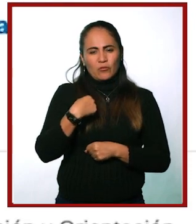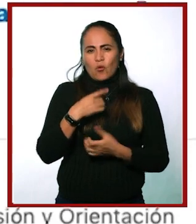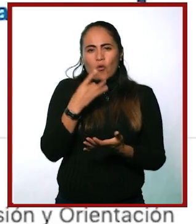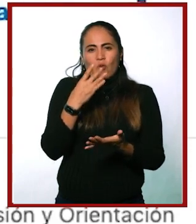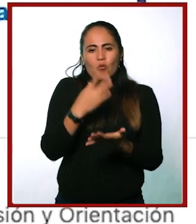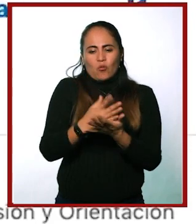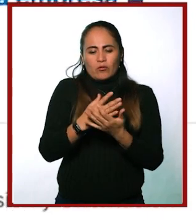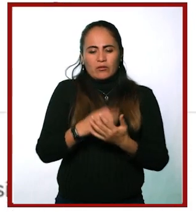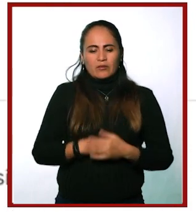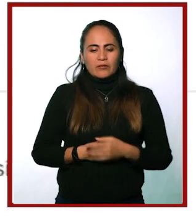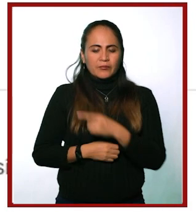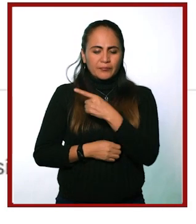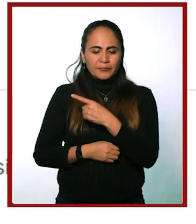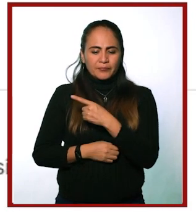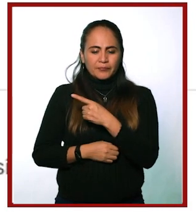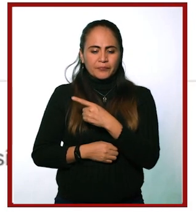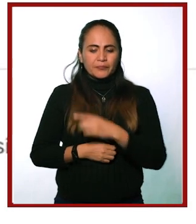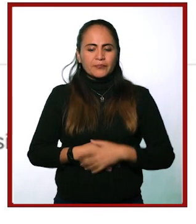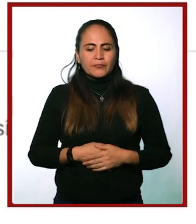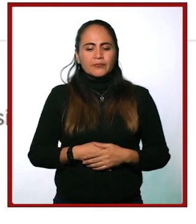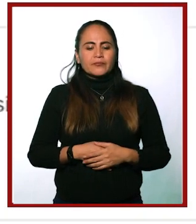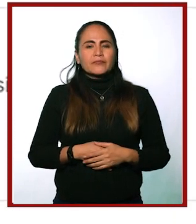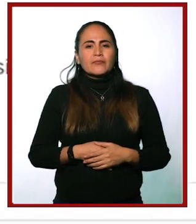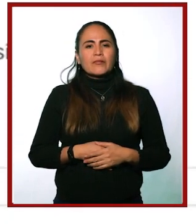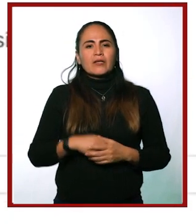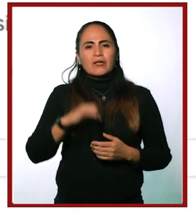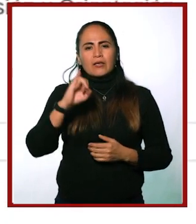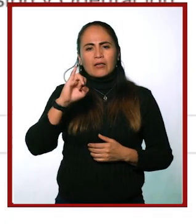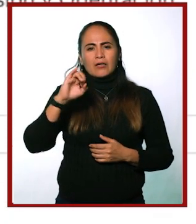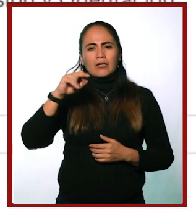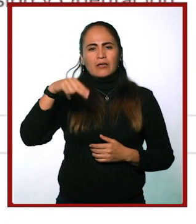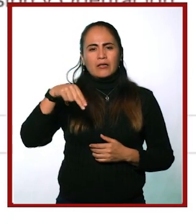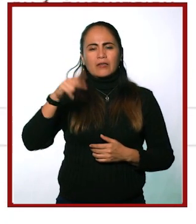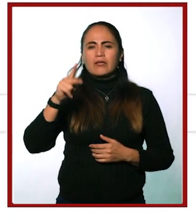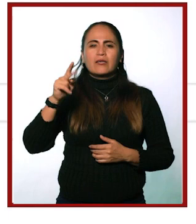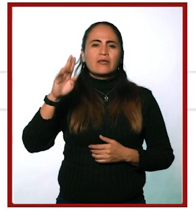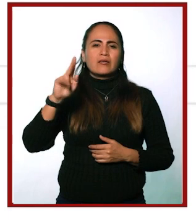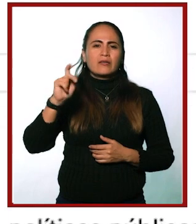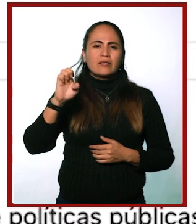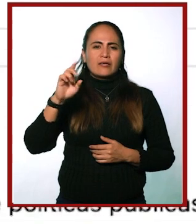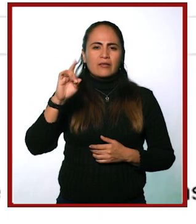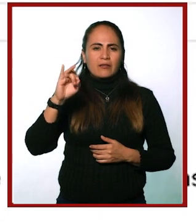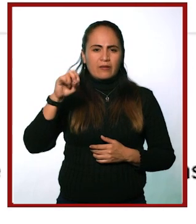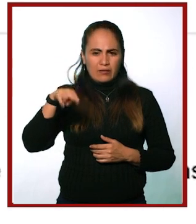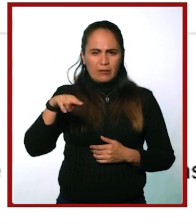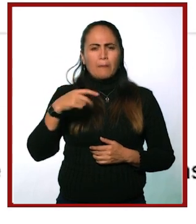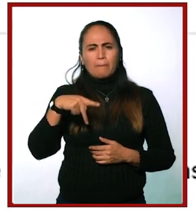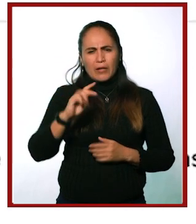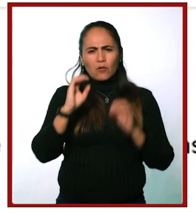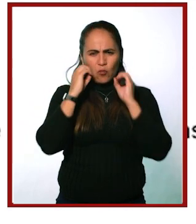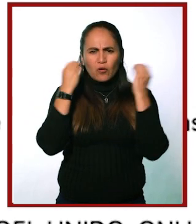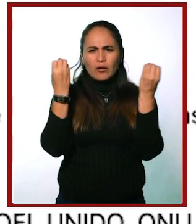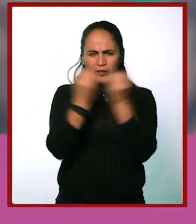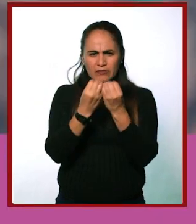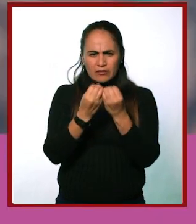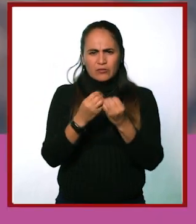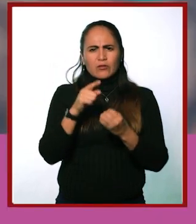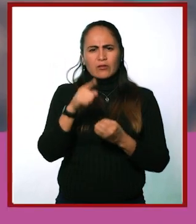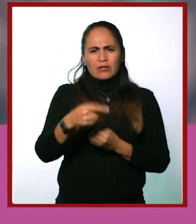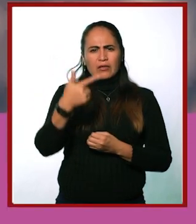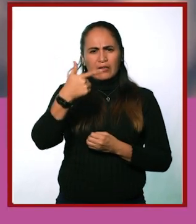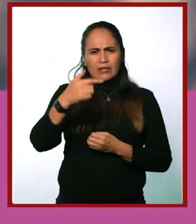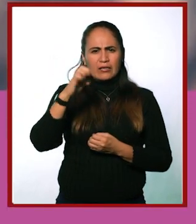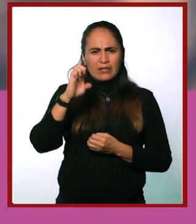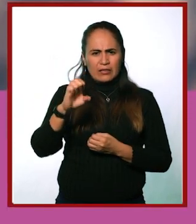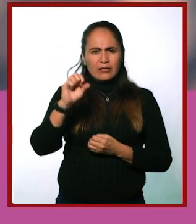estoy solamente en LinkedIn, Patricio Chávez en LinkedIn, pero pertenezco a una organización que es GESIP,